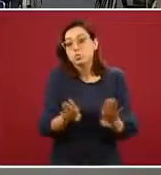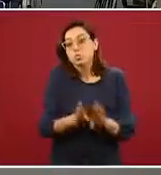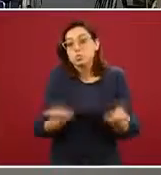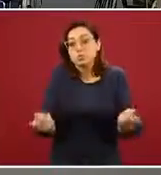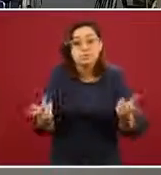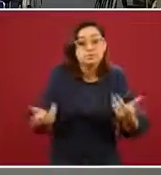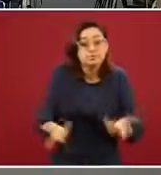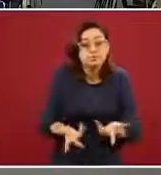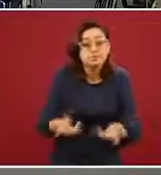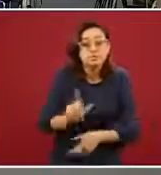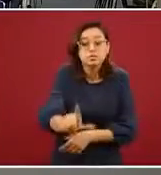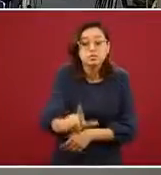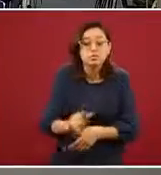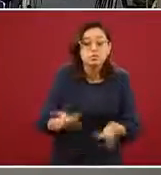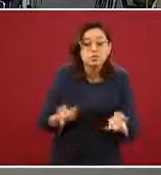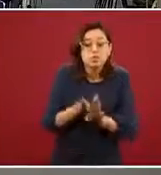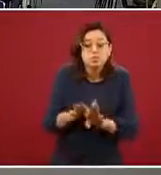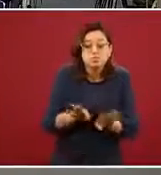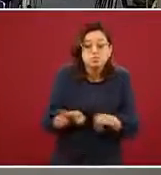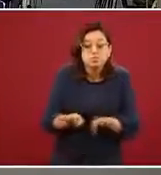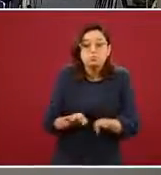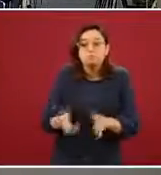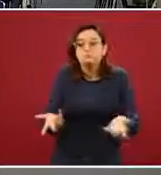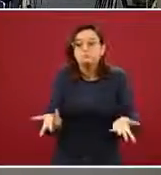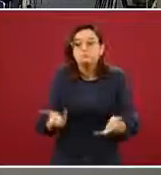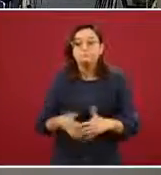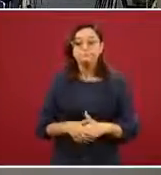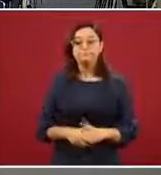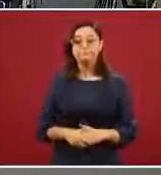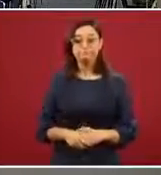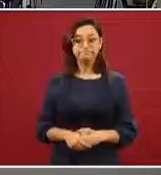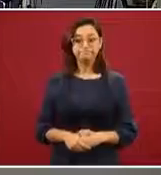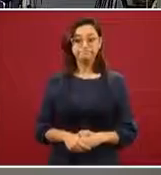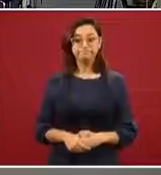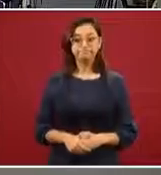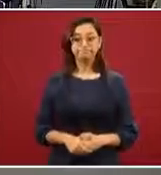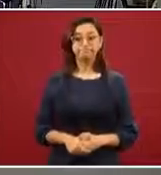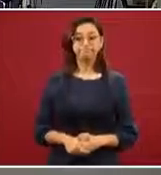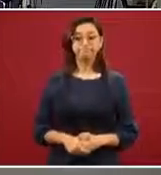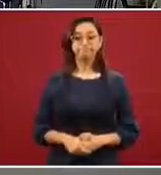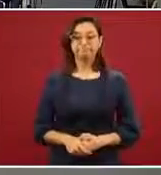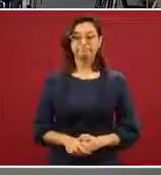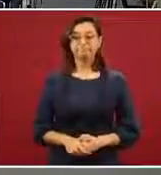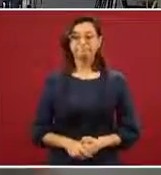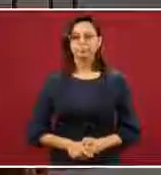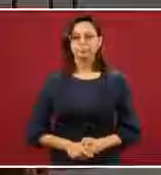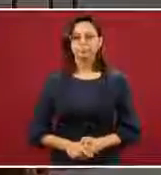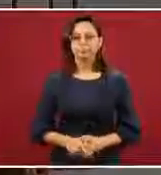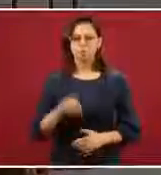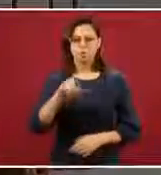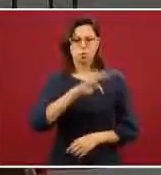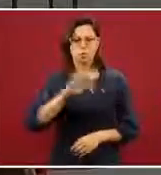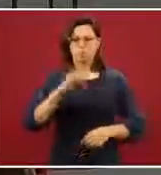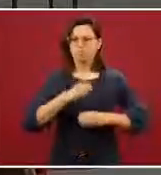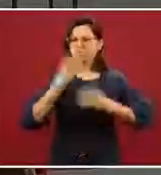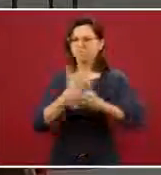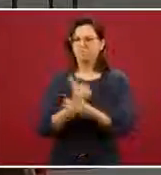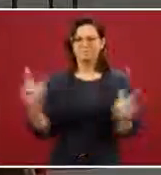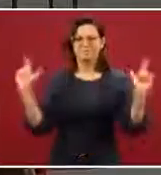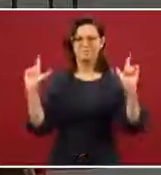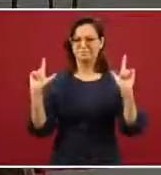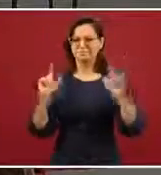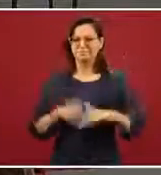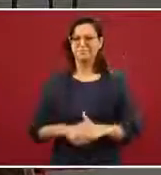operar? ¿Cómo va a operar el gobierno de la República? ¿Tú qué opinas? Muchas gracias. Con toda libertad, o sea… Gracias. Aquí, por